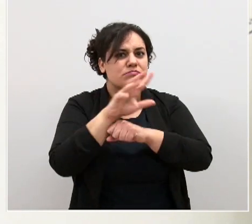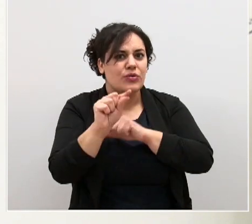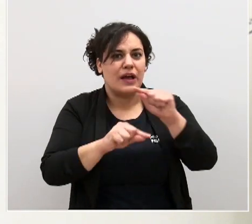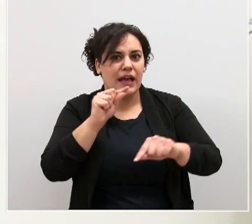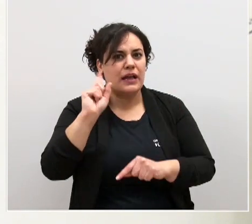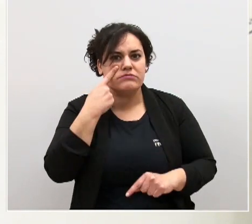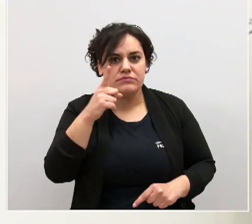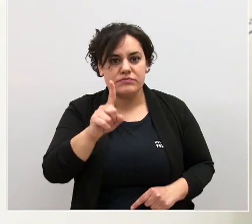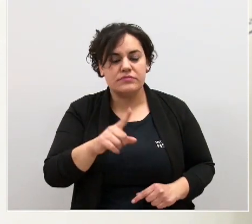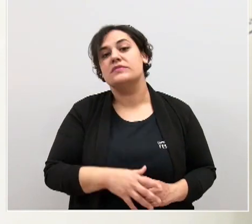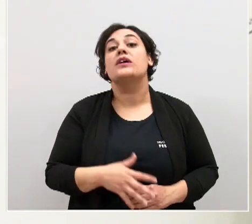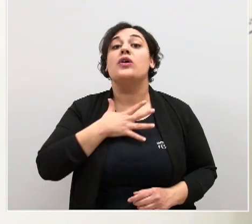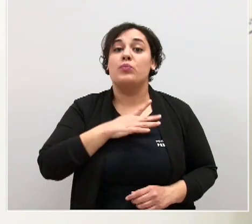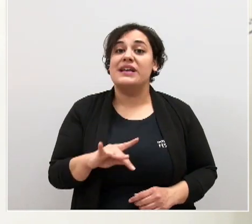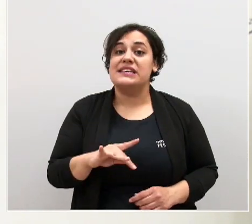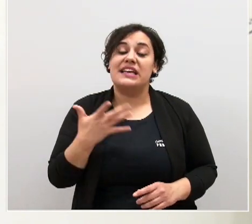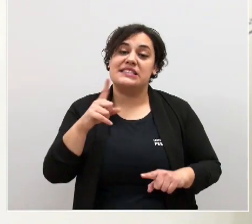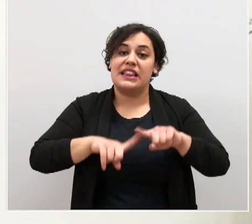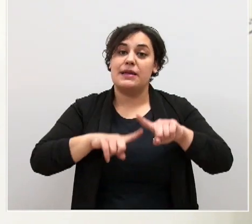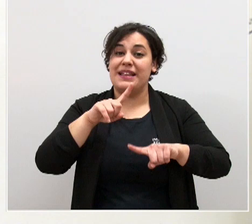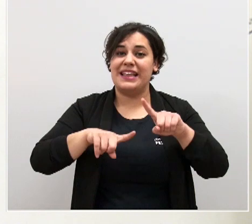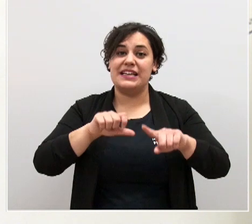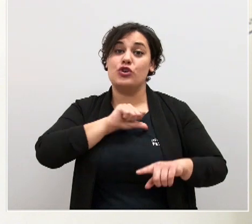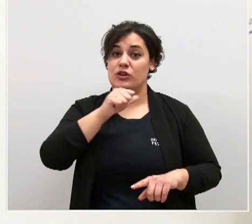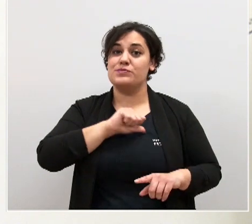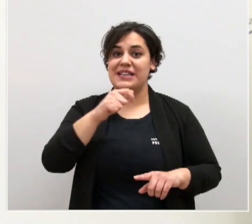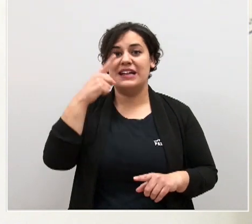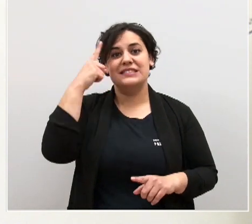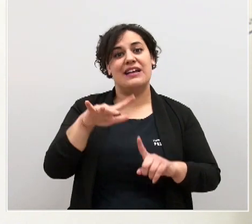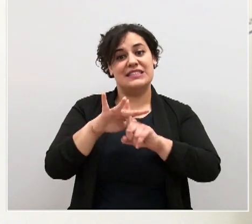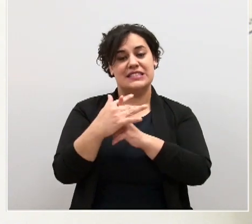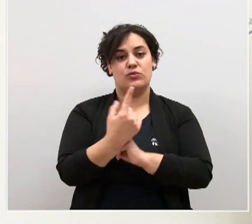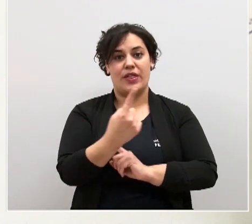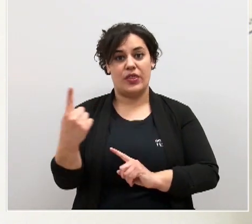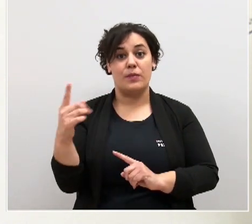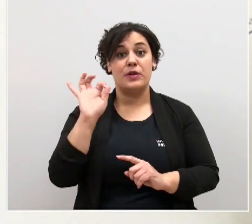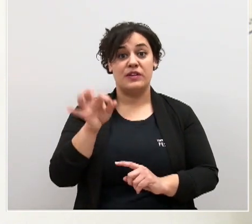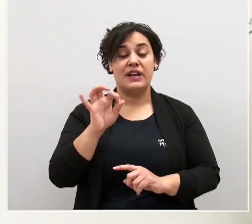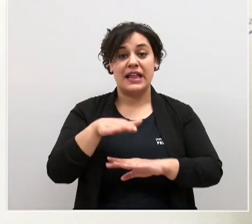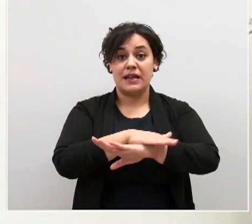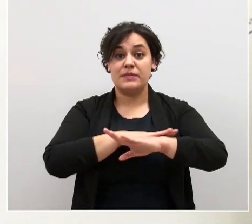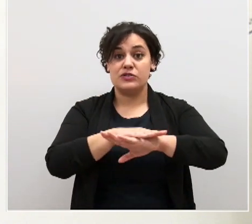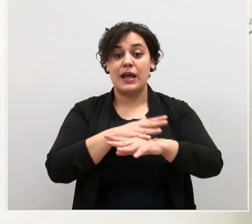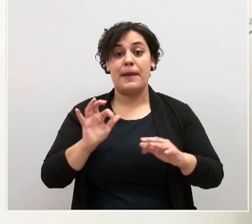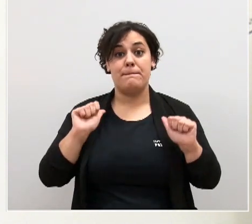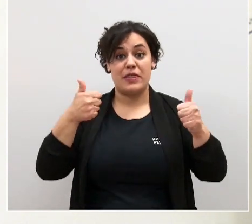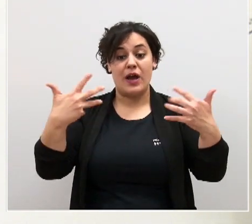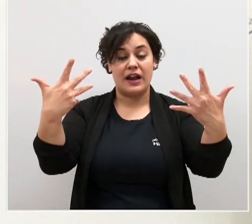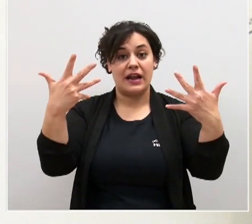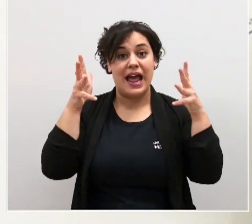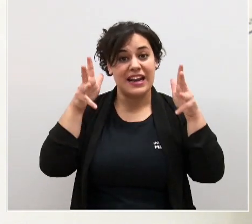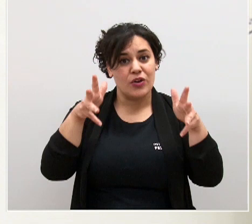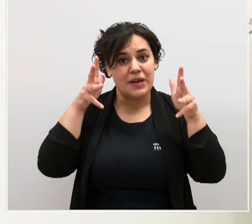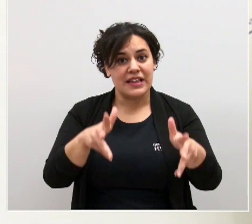de los casos que hay en los hospitales. Ahora, es verdad que cuando el Ministerio empezó a recomendar el empleo de los test diagnósticos a